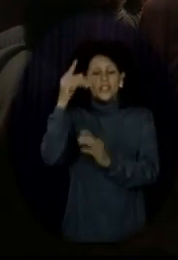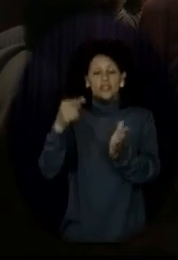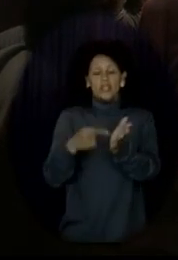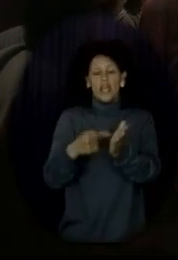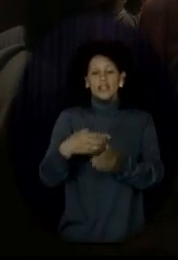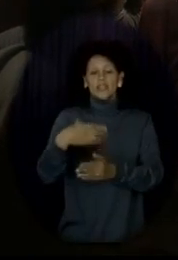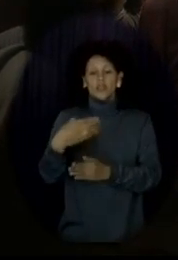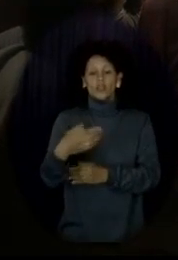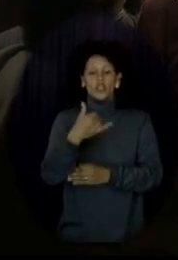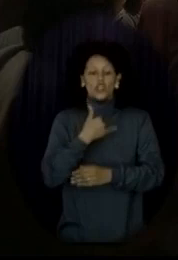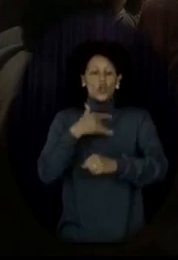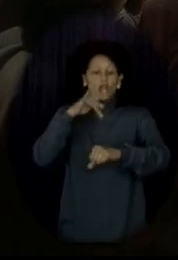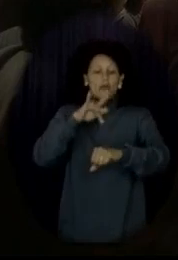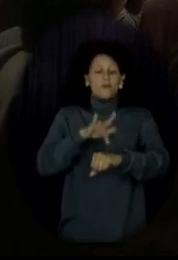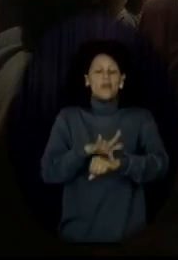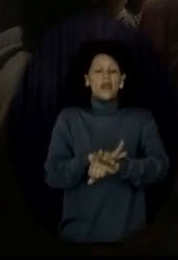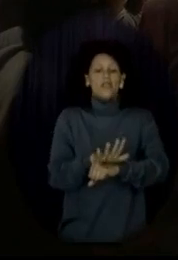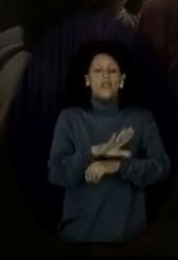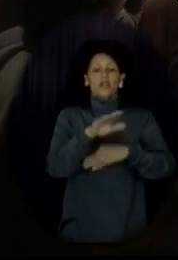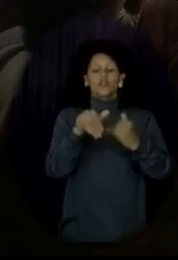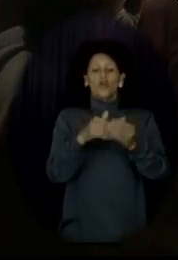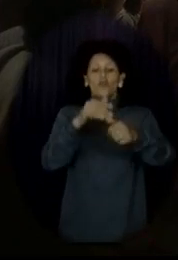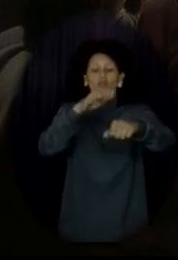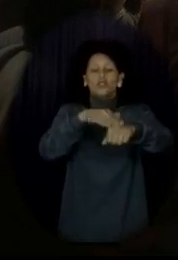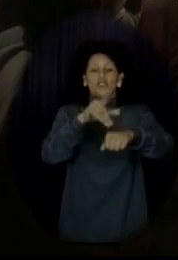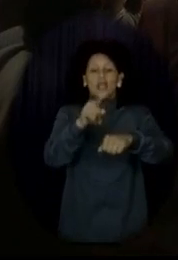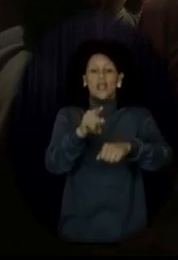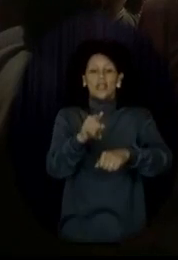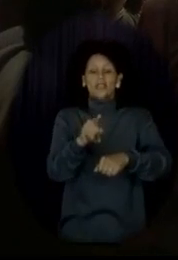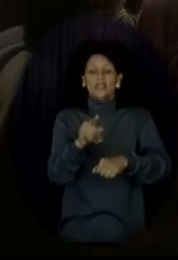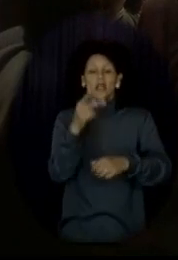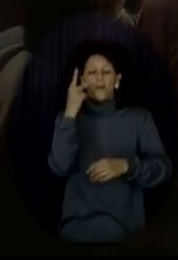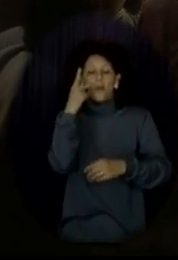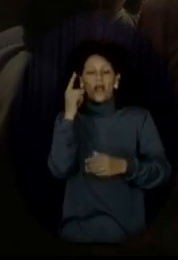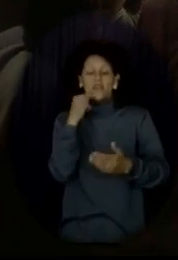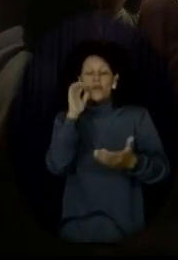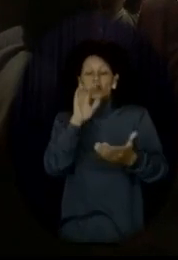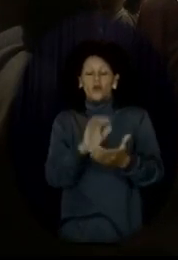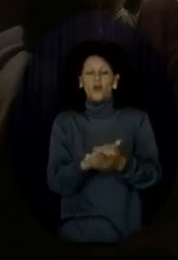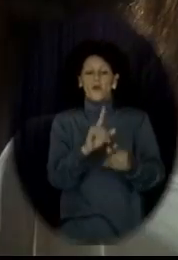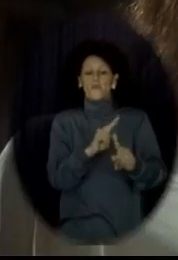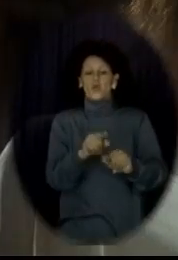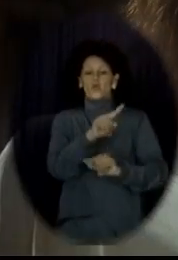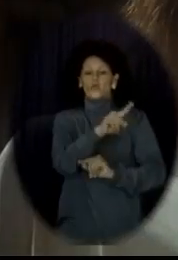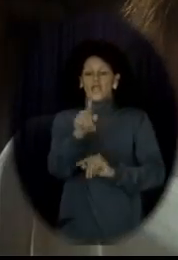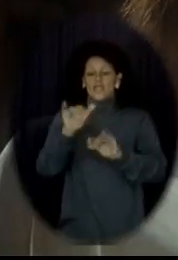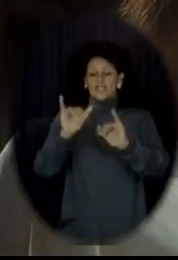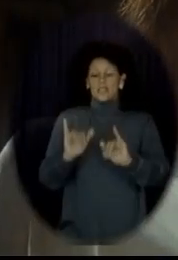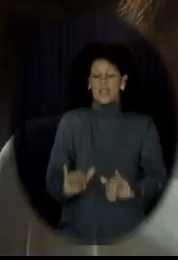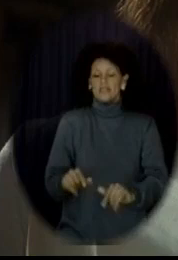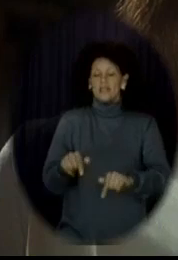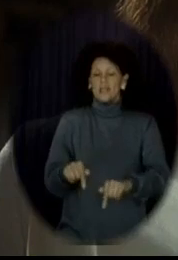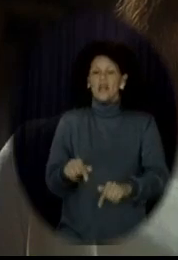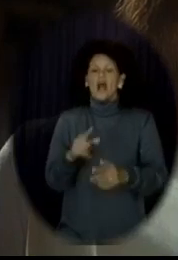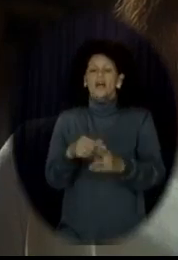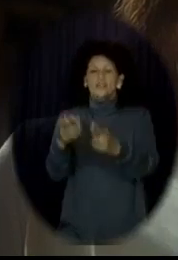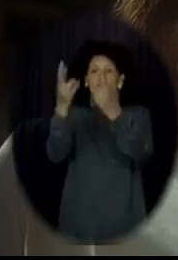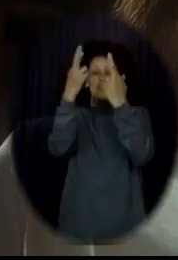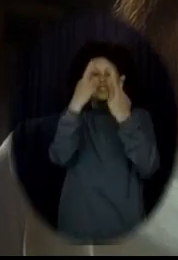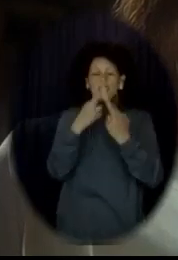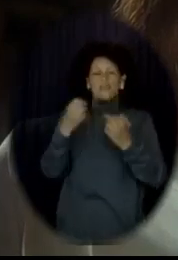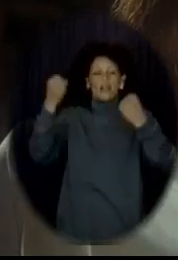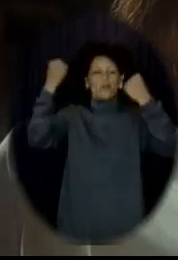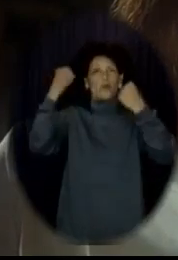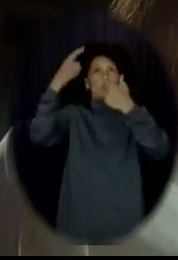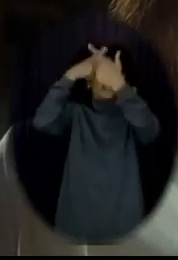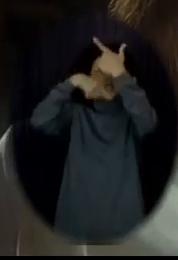Ustedes son testigos de estas cosas, y yo enviaré sobre ustedes lo que mi Padre prometió. Pero ustedes quédense aquí hasta